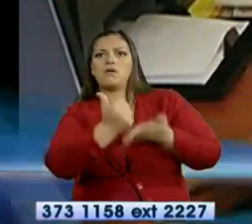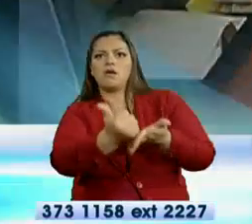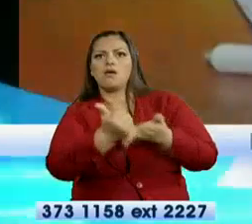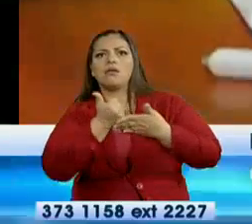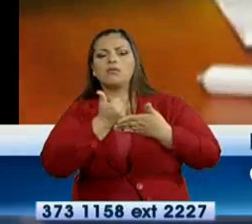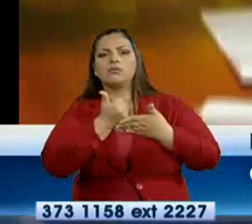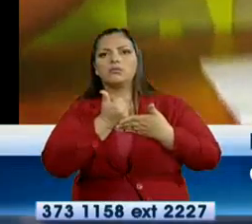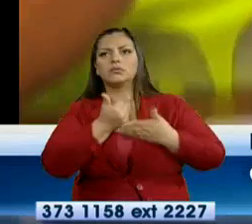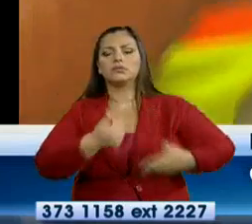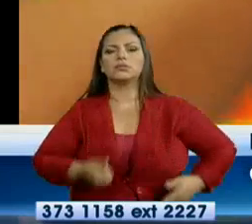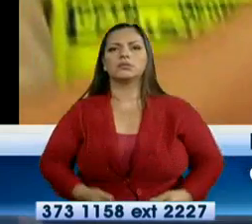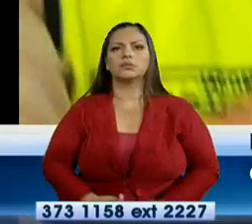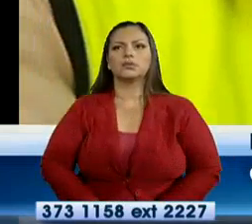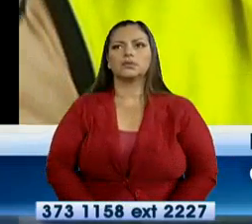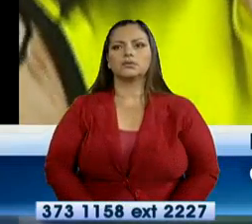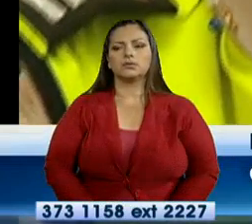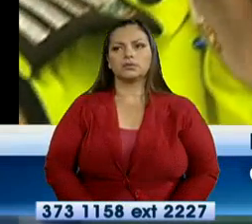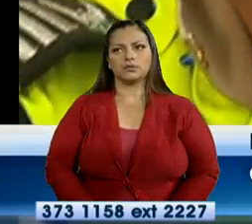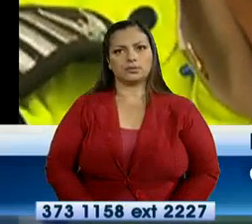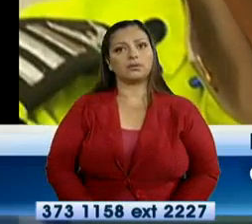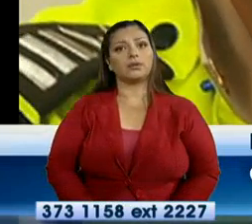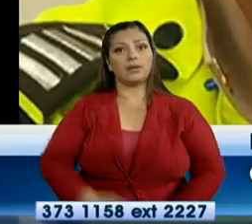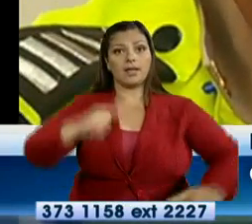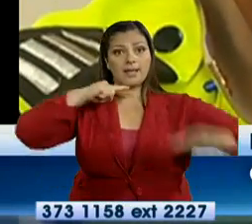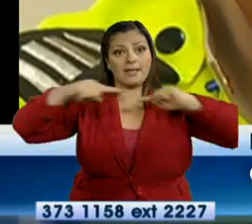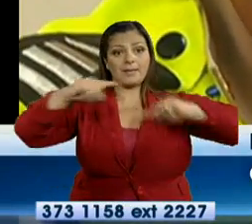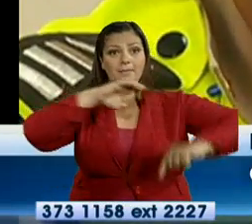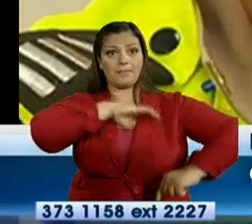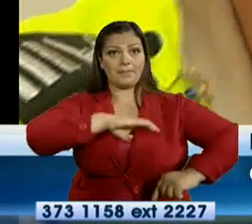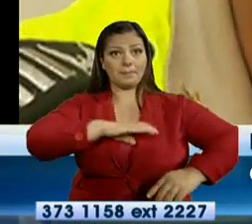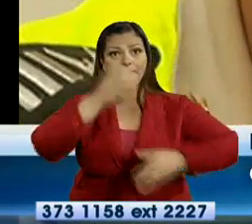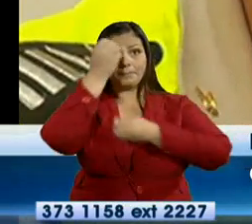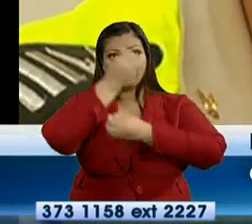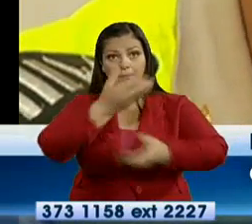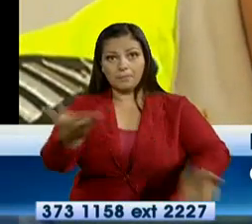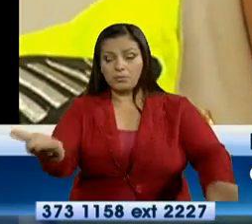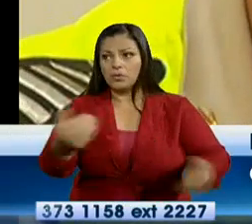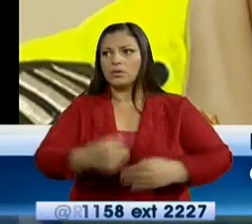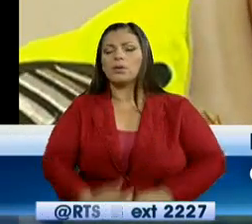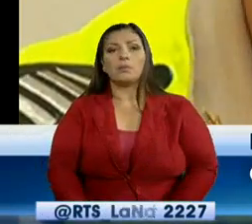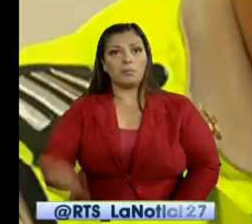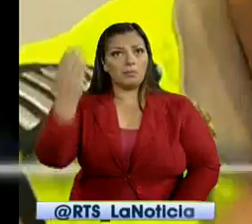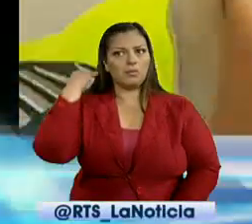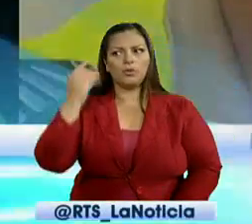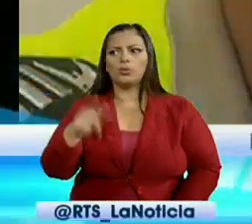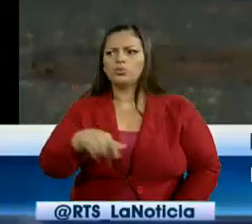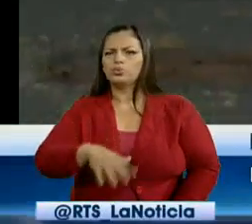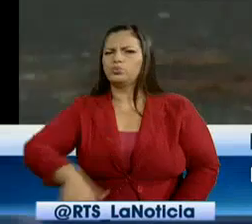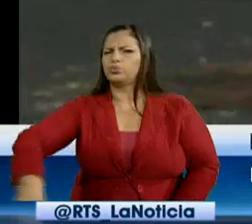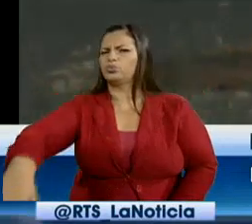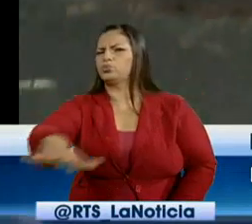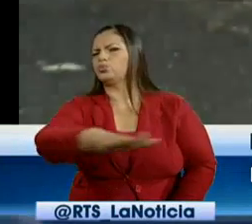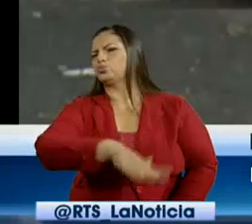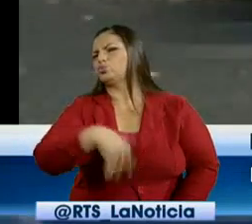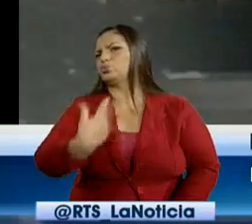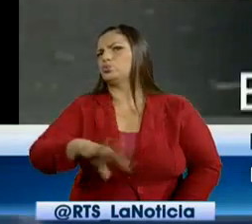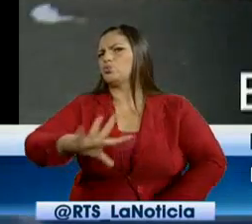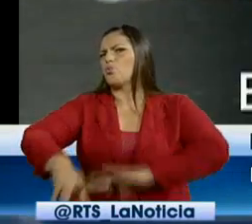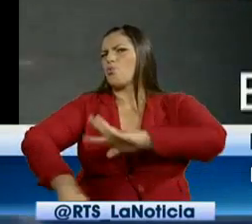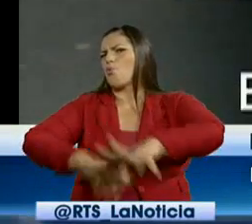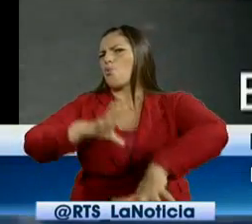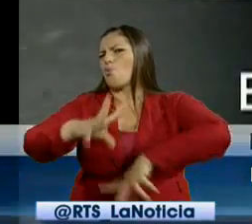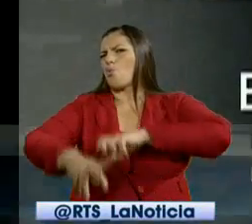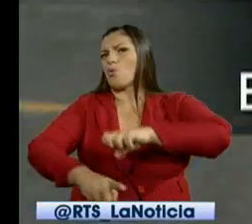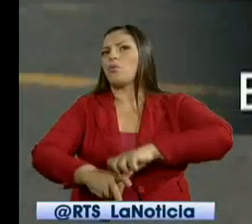también. Asegura que gracias a ellos, el robo a personas, que es el delito más común en estos barrios, en